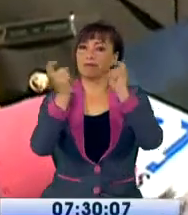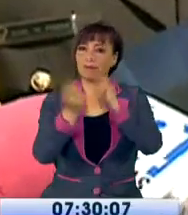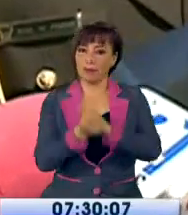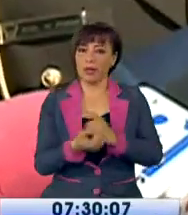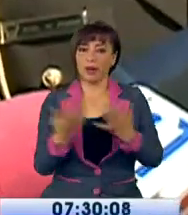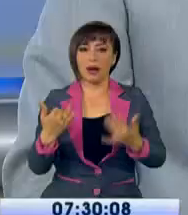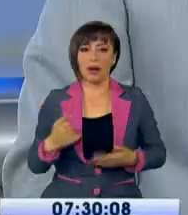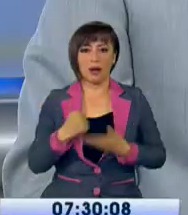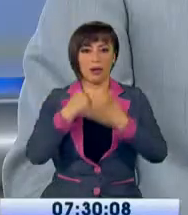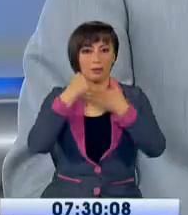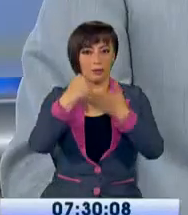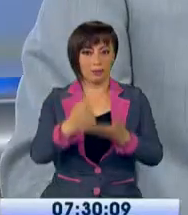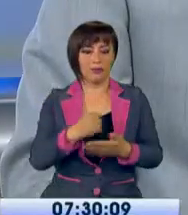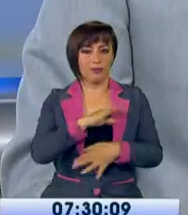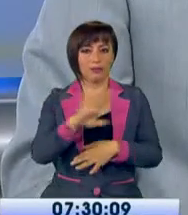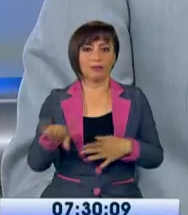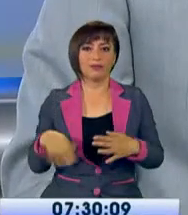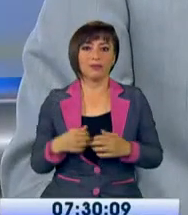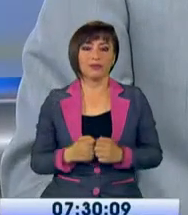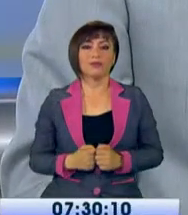comunitaria.